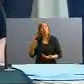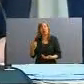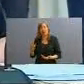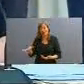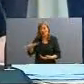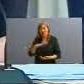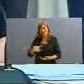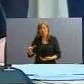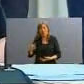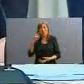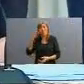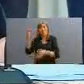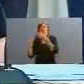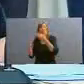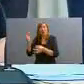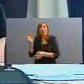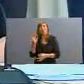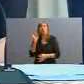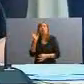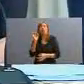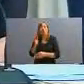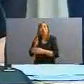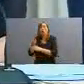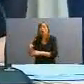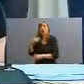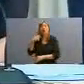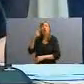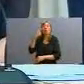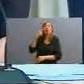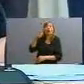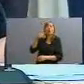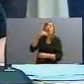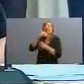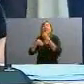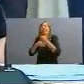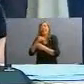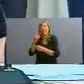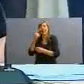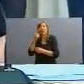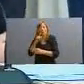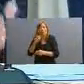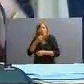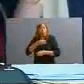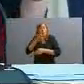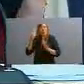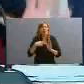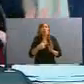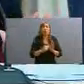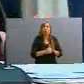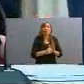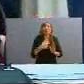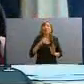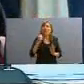lugar donde solamente accedan quien es conocido de o pariente de. Todo ciudadano que